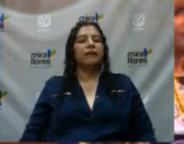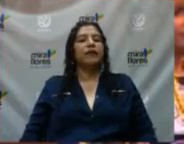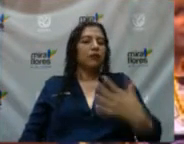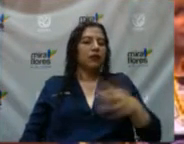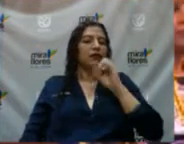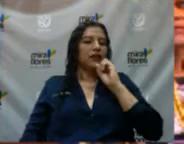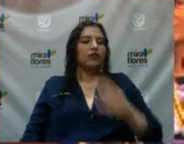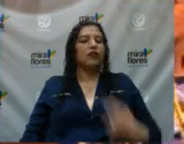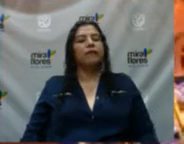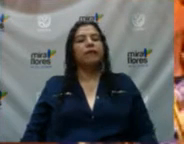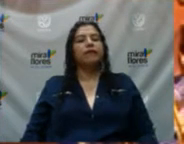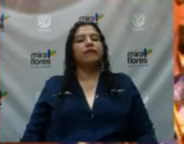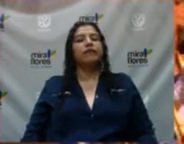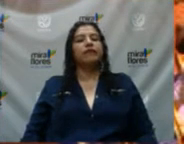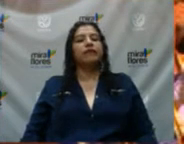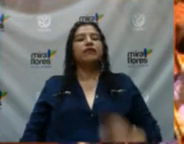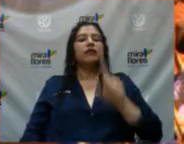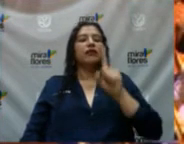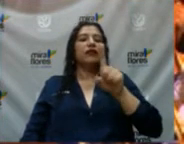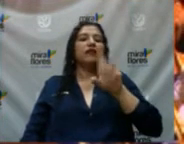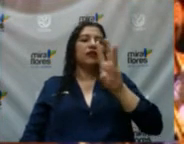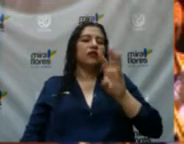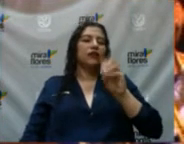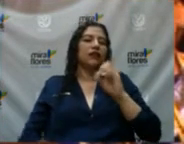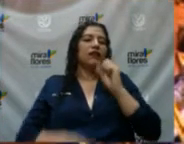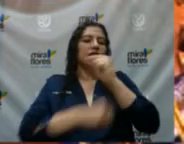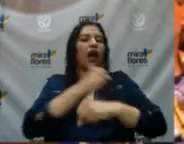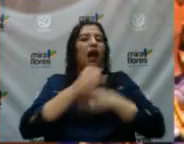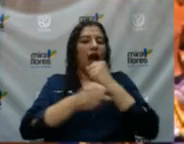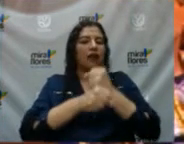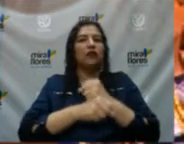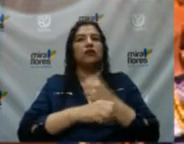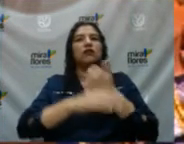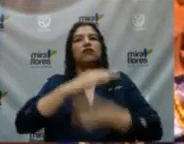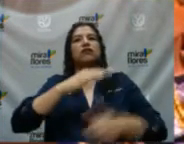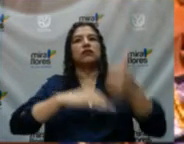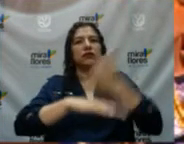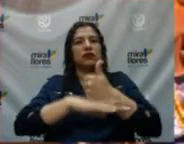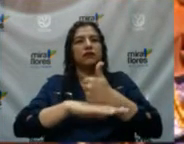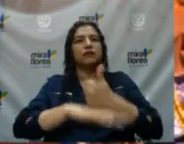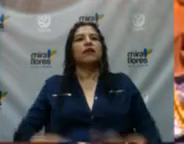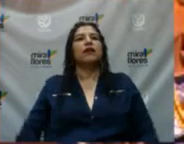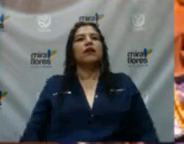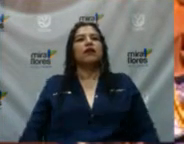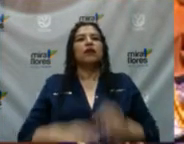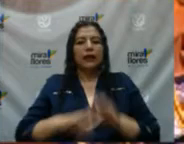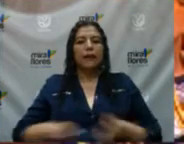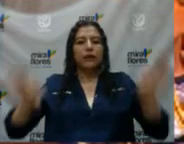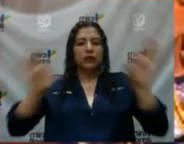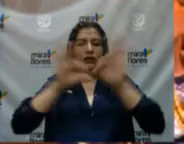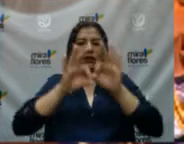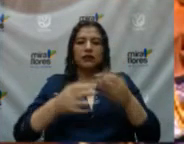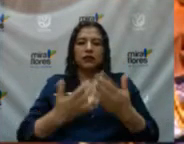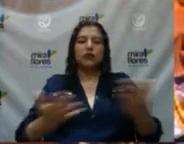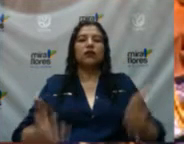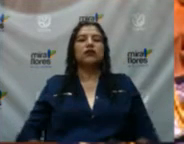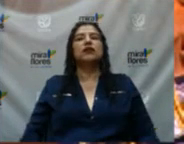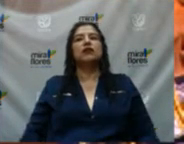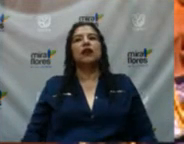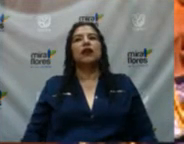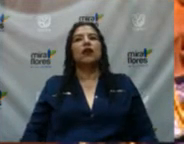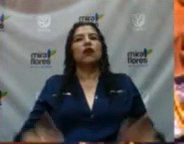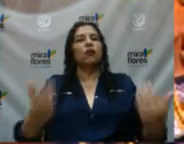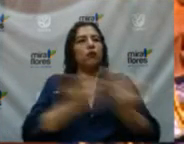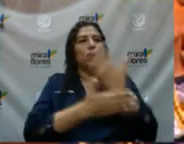mencionado varias veces, festeja los 160 años de fundación con importantes obras, como por ejemplo el nuevo